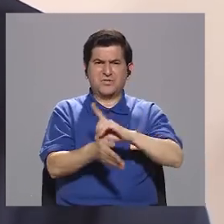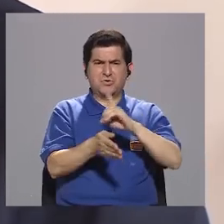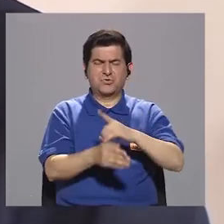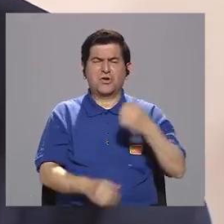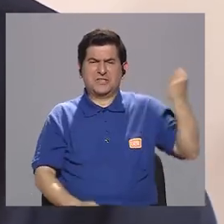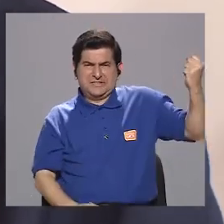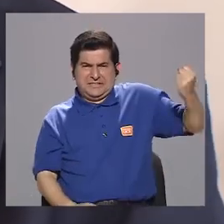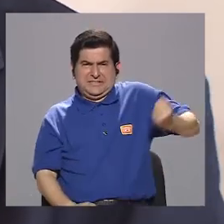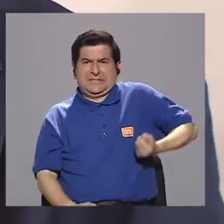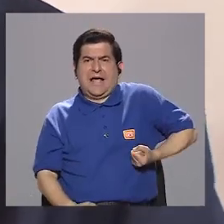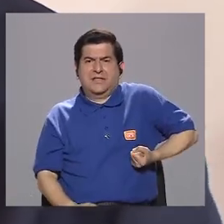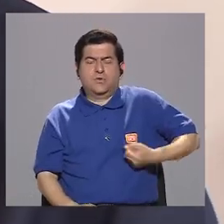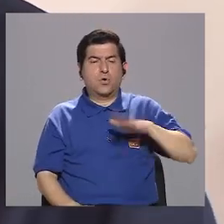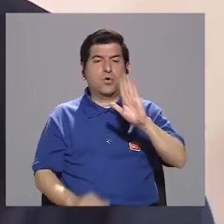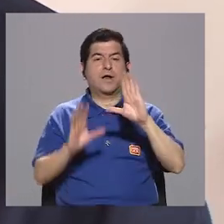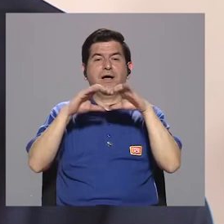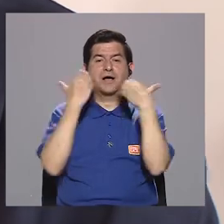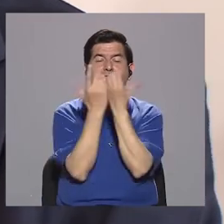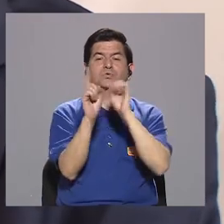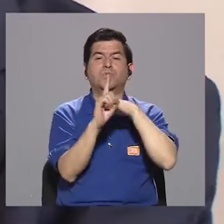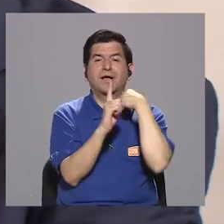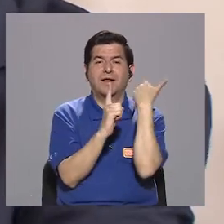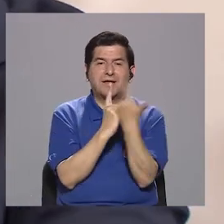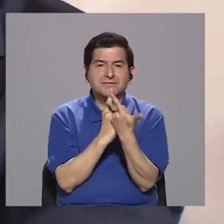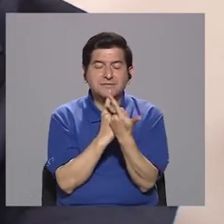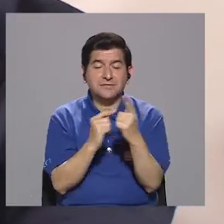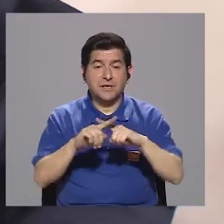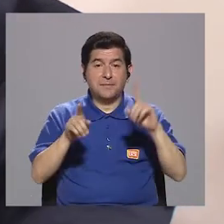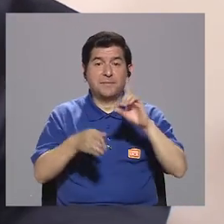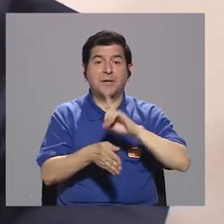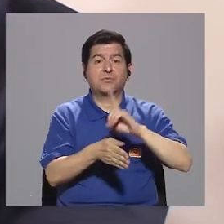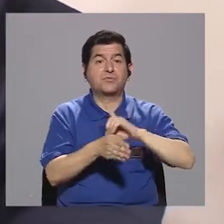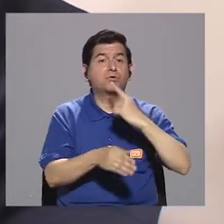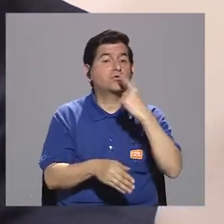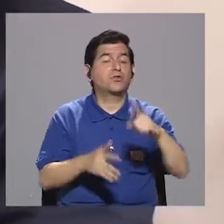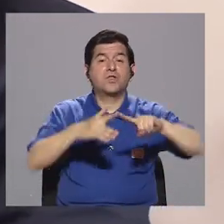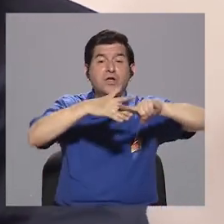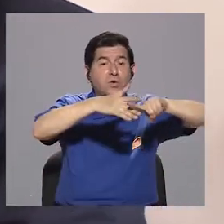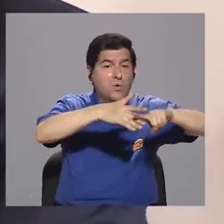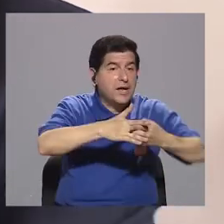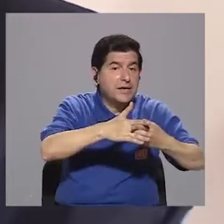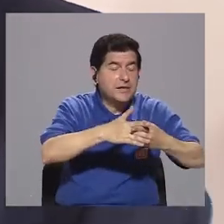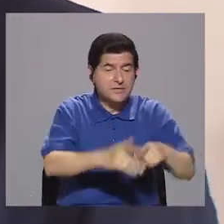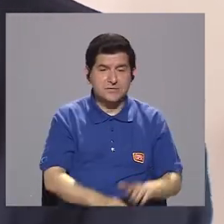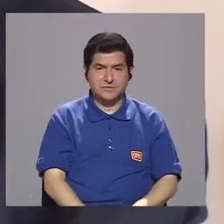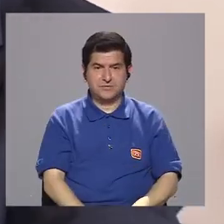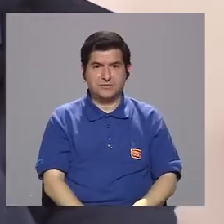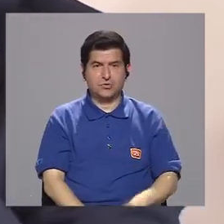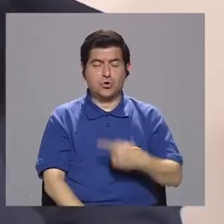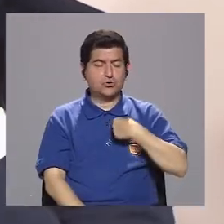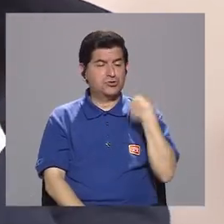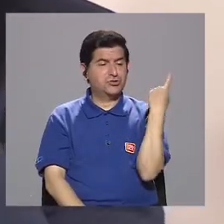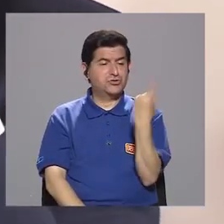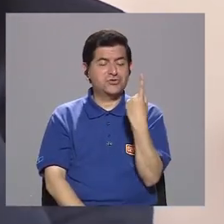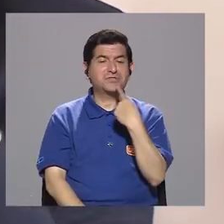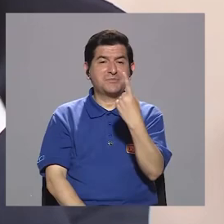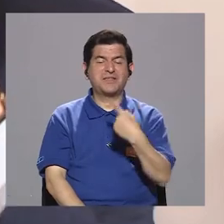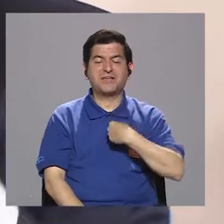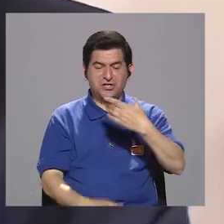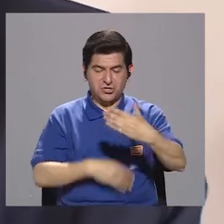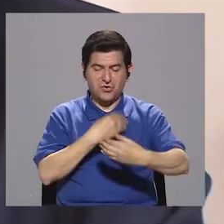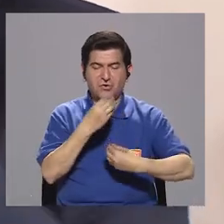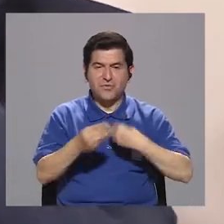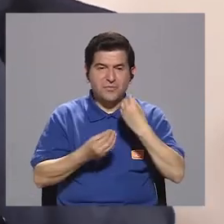un traidor a su clase social. Pero el doctor había dicho desde el primer día, y él siempre me decía, yo siempre dije lo que iba a